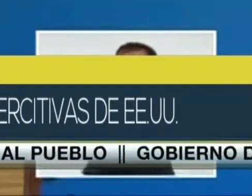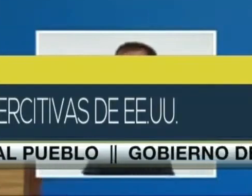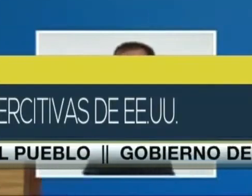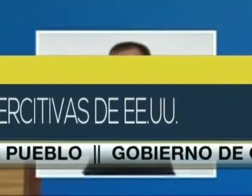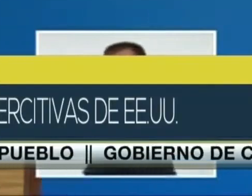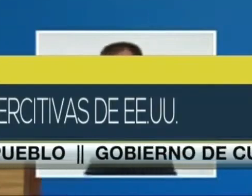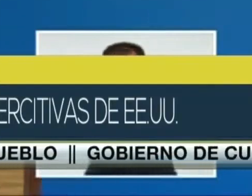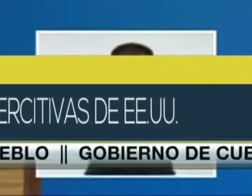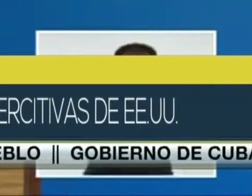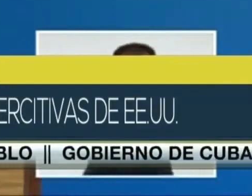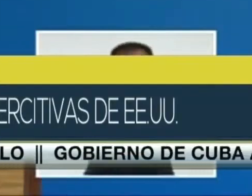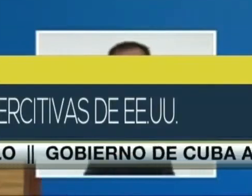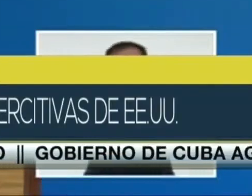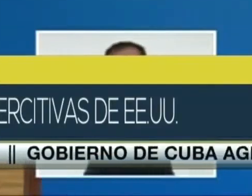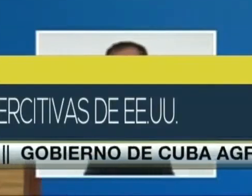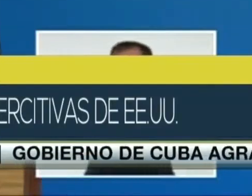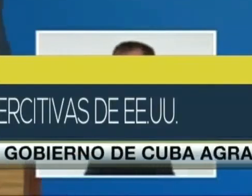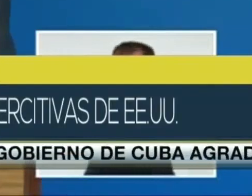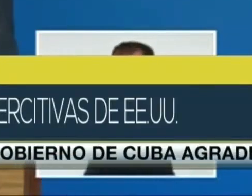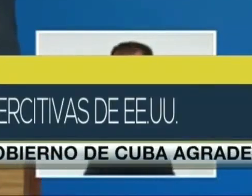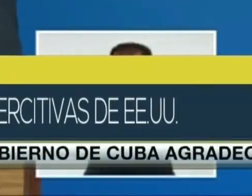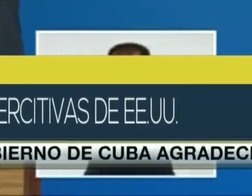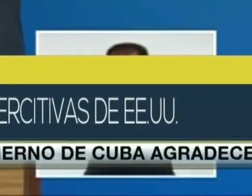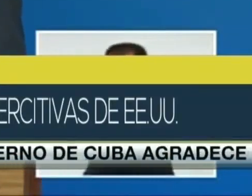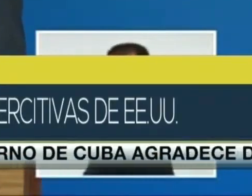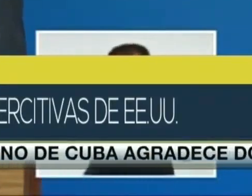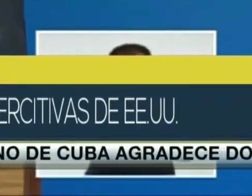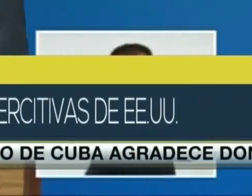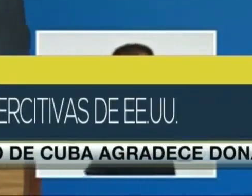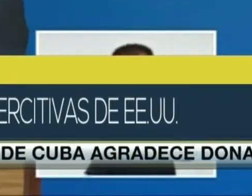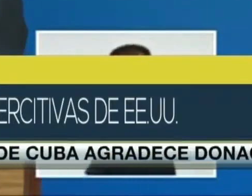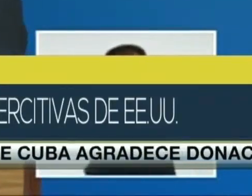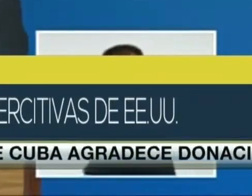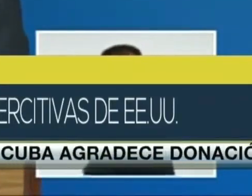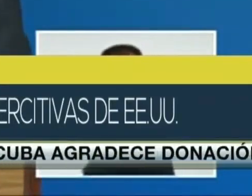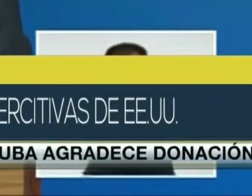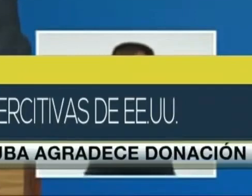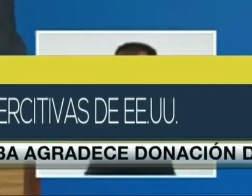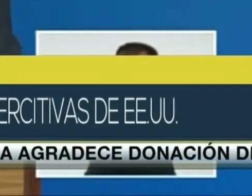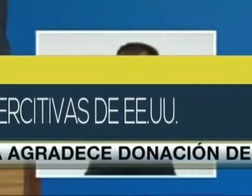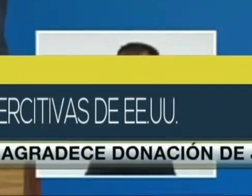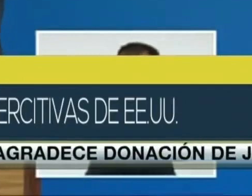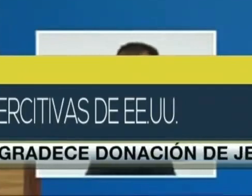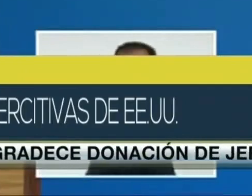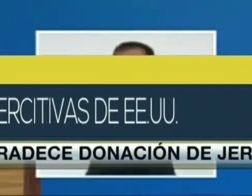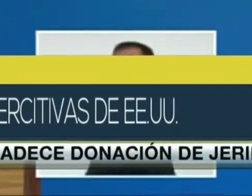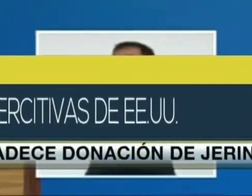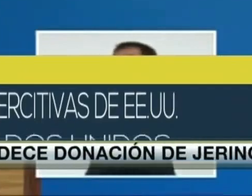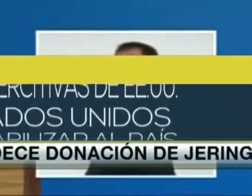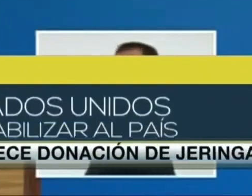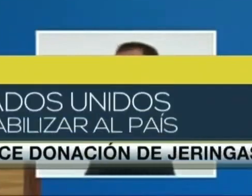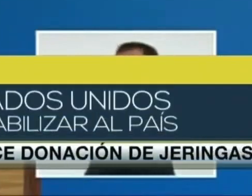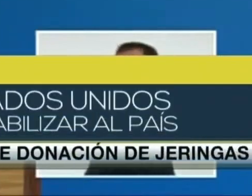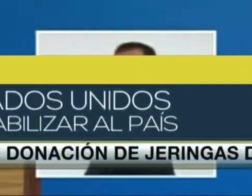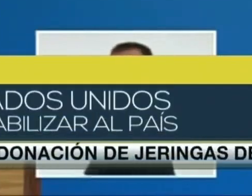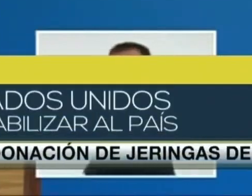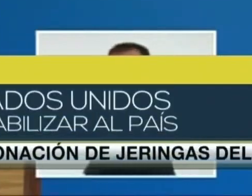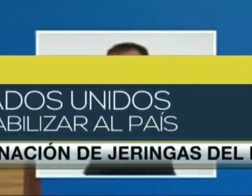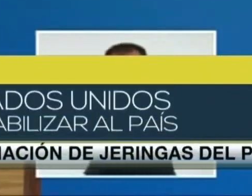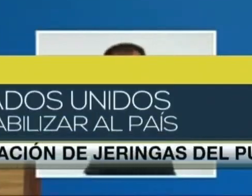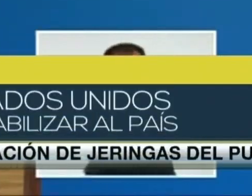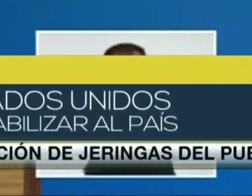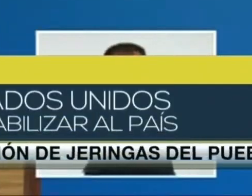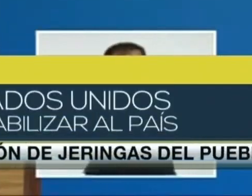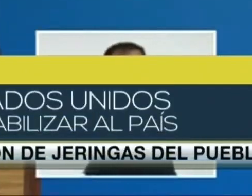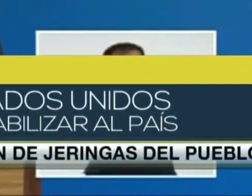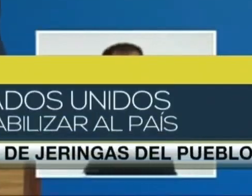porque habría que suponer capacidad de independencia y soberanía de esos gobiernos que están bajo